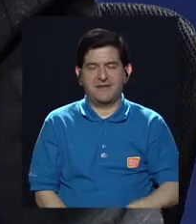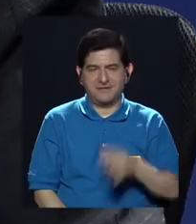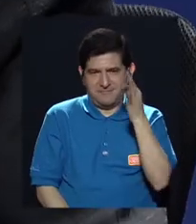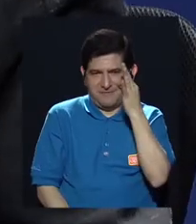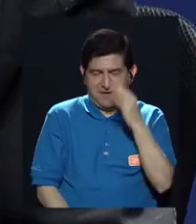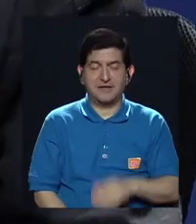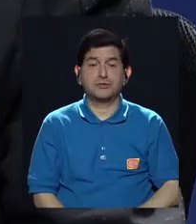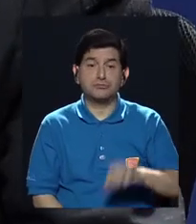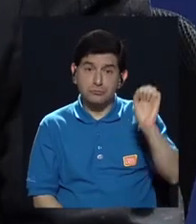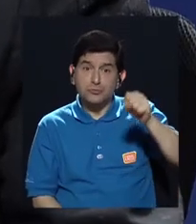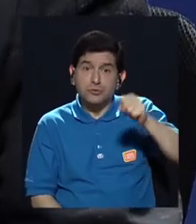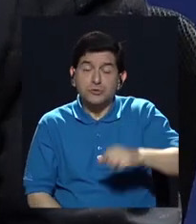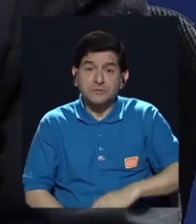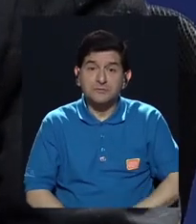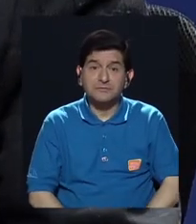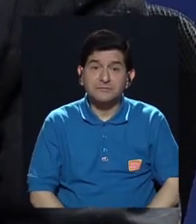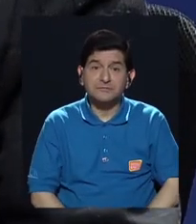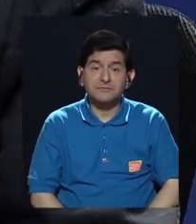María, sí.